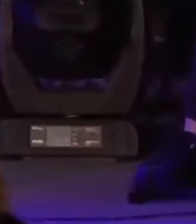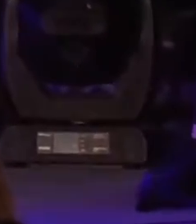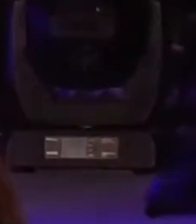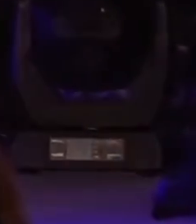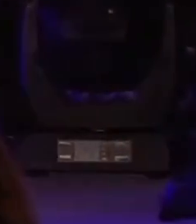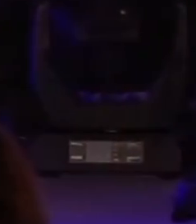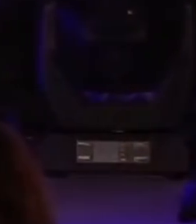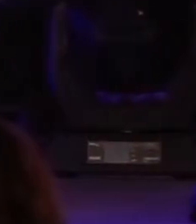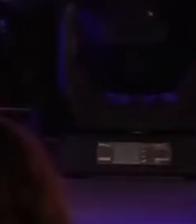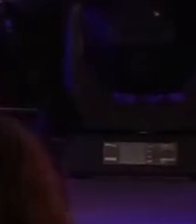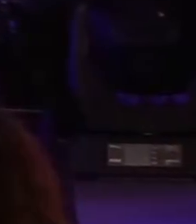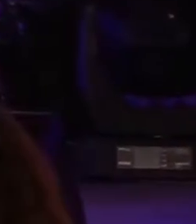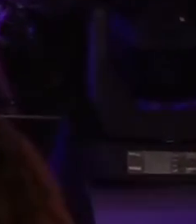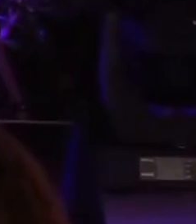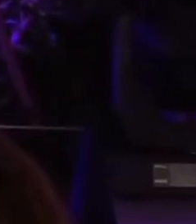am